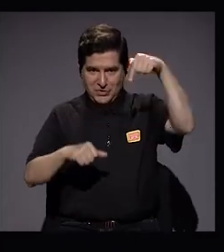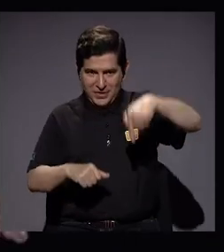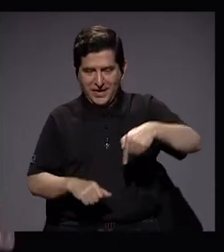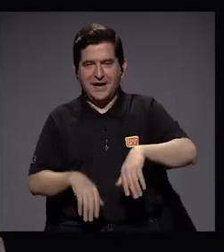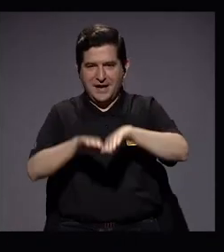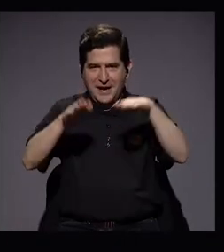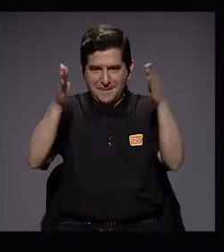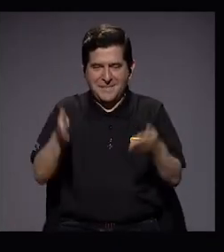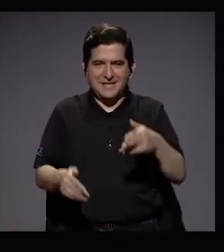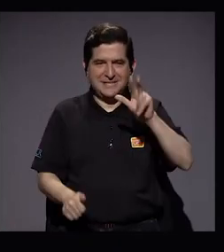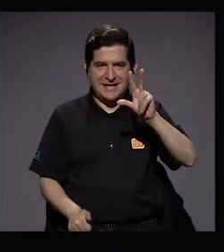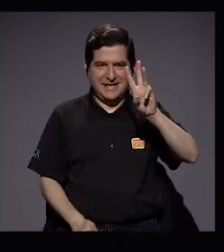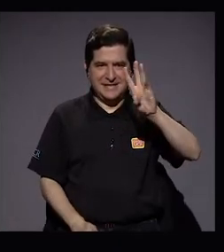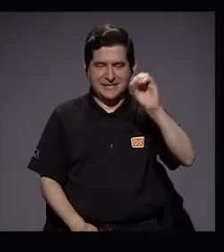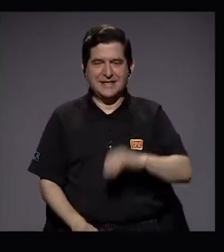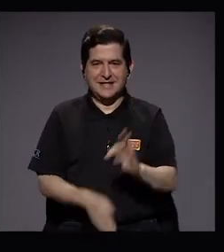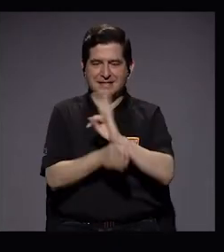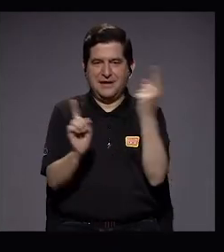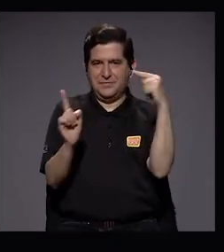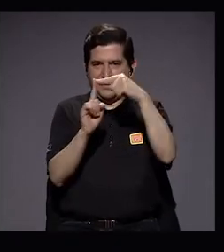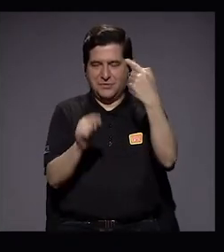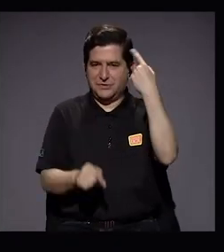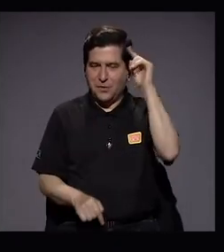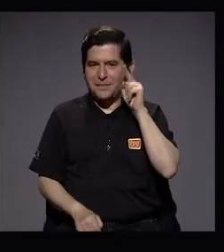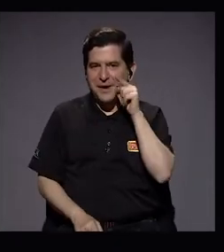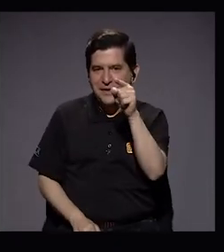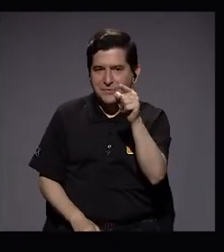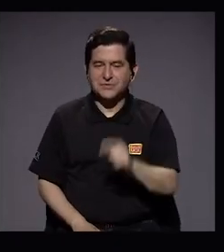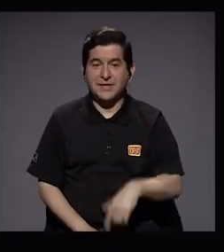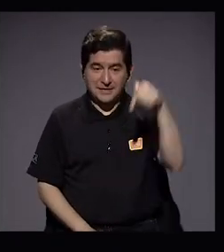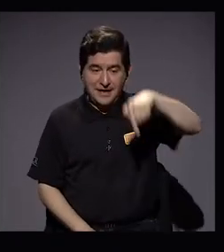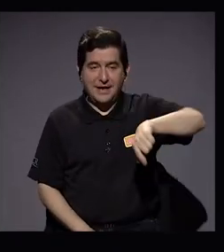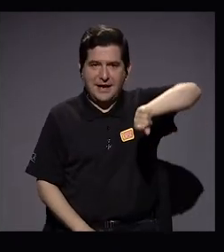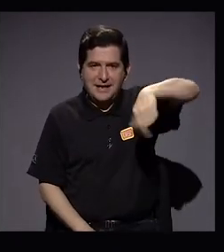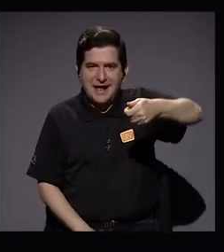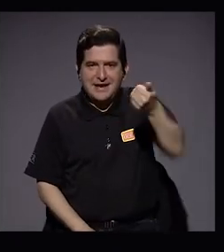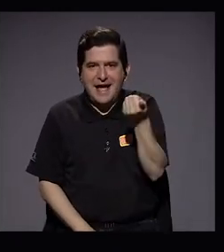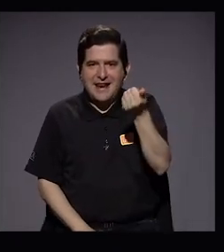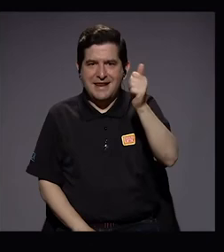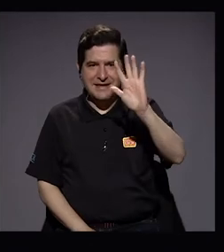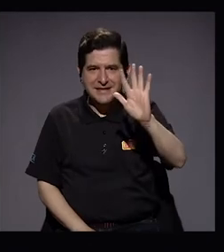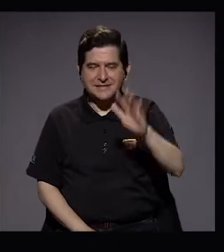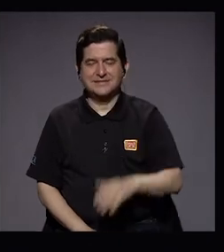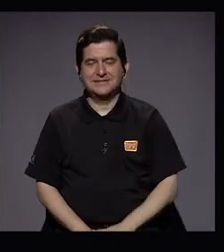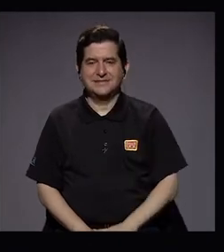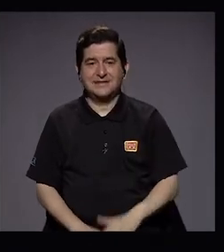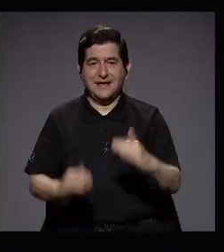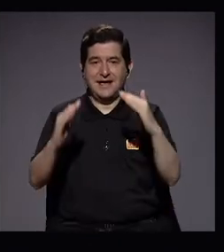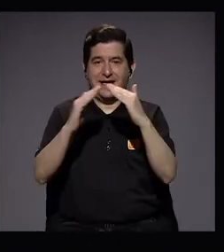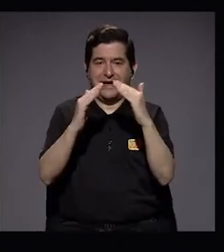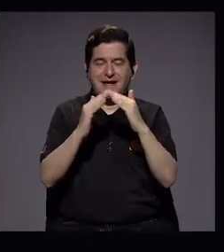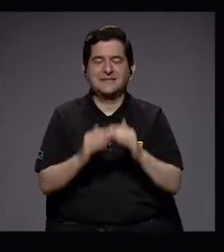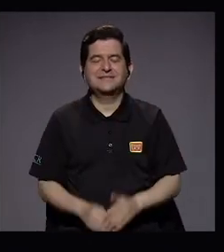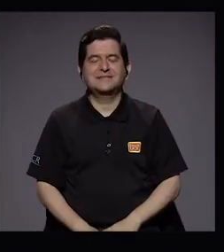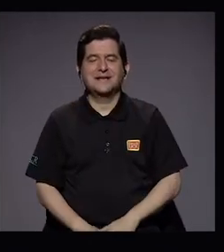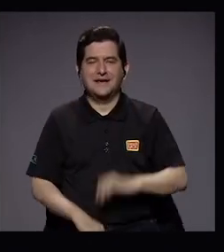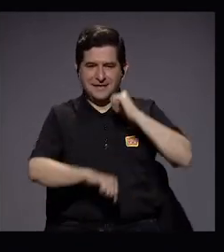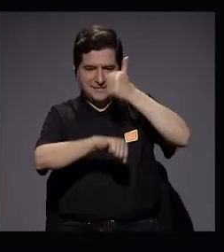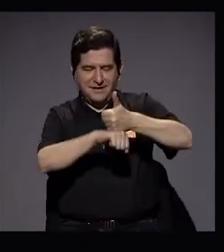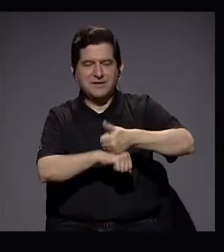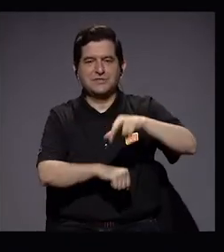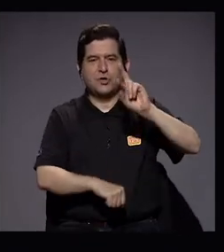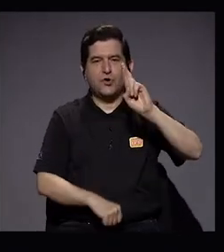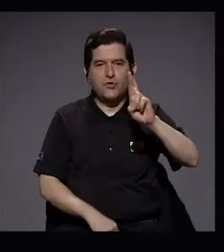Regresamos, estamos acá en la mesa de 360 haciendo televisión con sentido para usted desde los estudios del Canal 15, en la casa de don Rodrigo